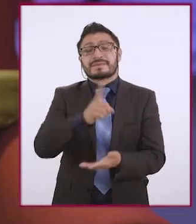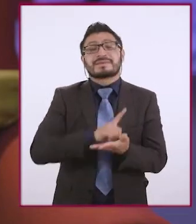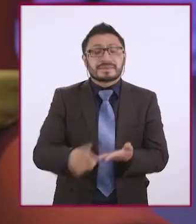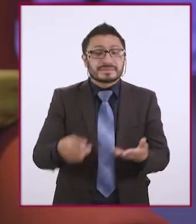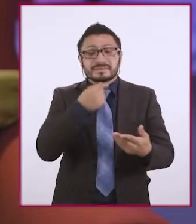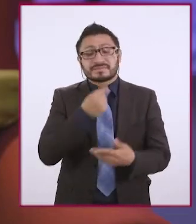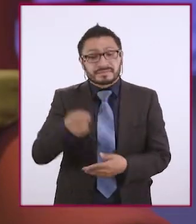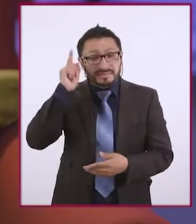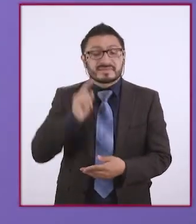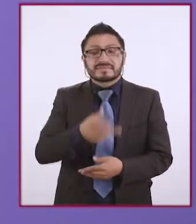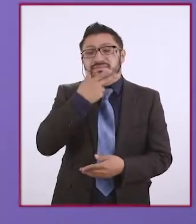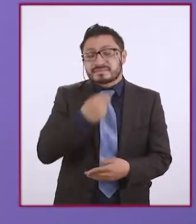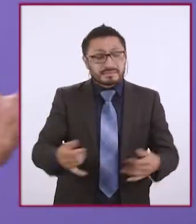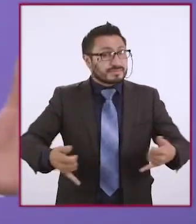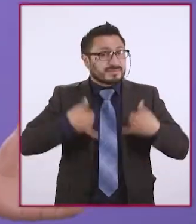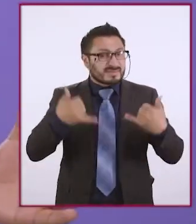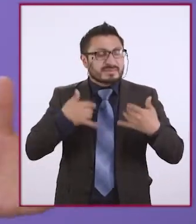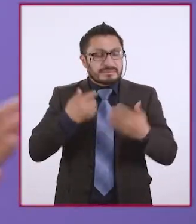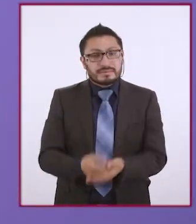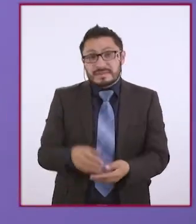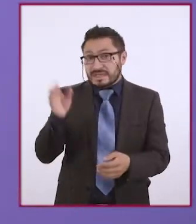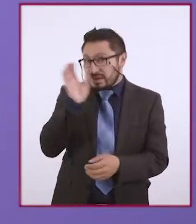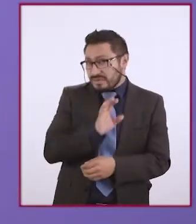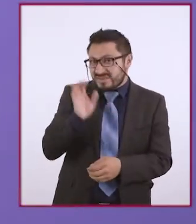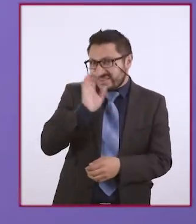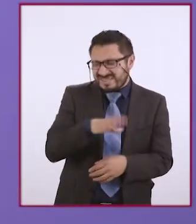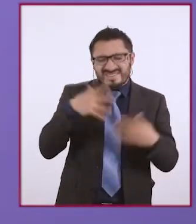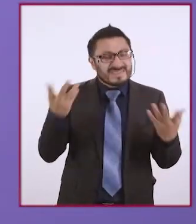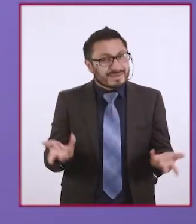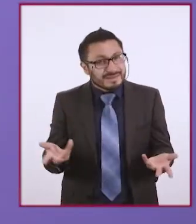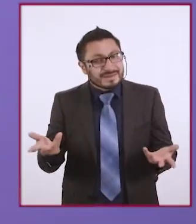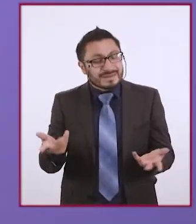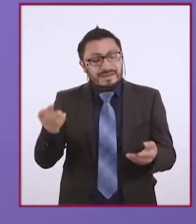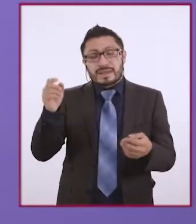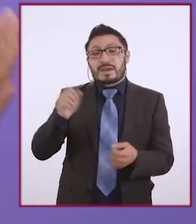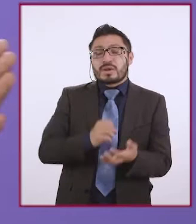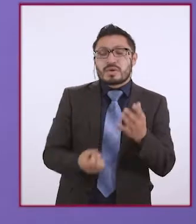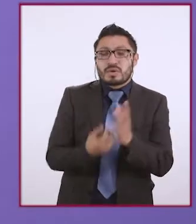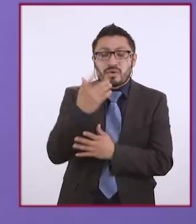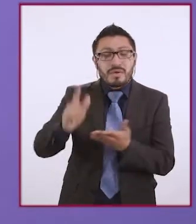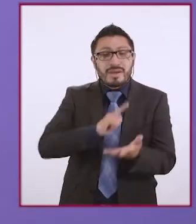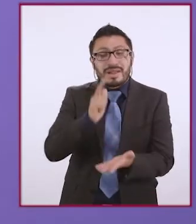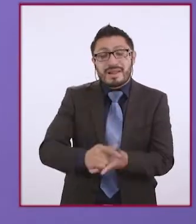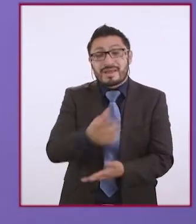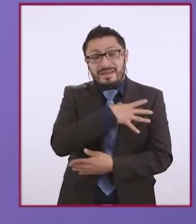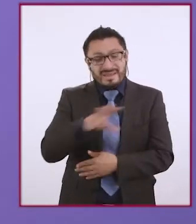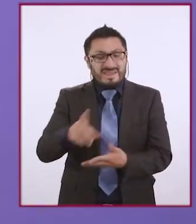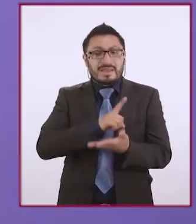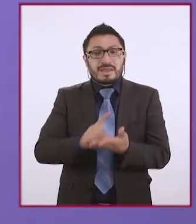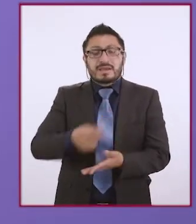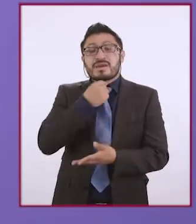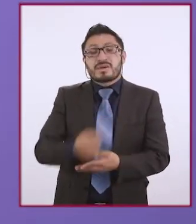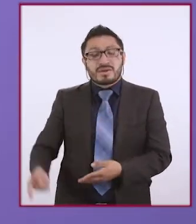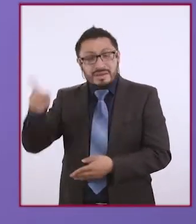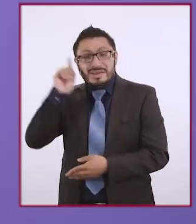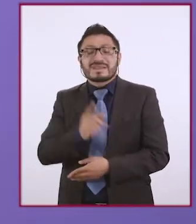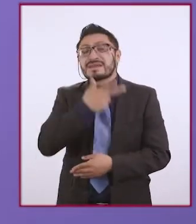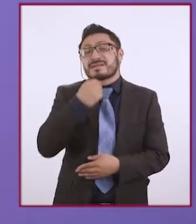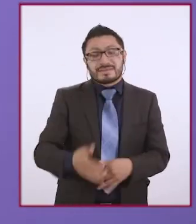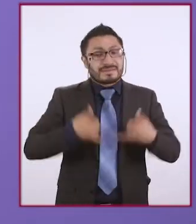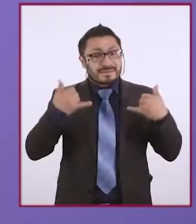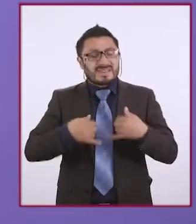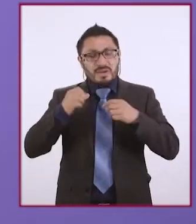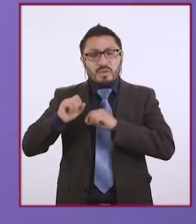niñas, niños y jóvenes. Y lo más curioso es que la nueva Ley General de los Derechos de las Niñas, Niños y Adolescentes se publicó